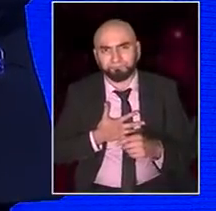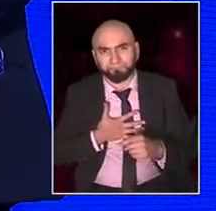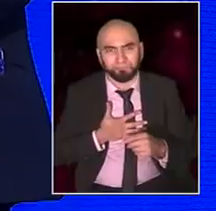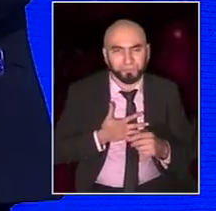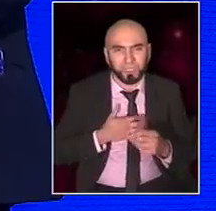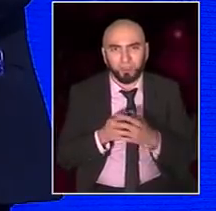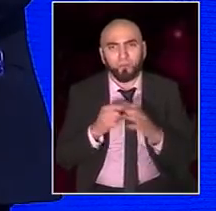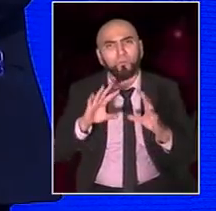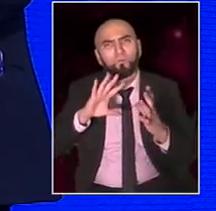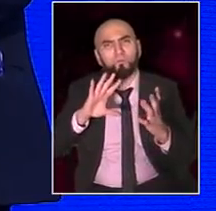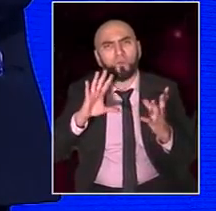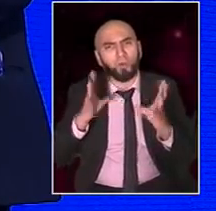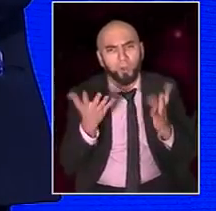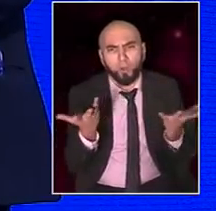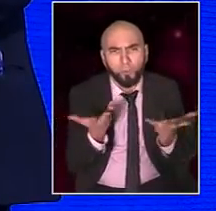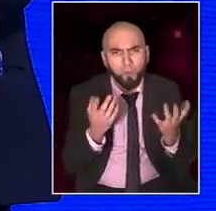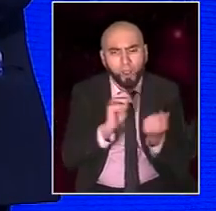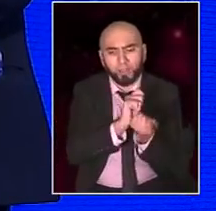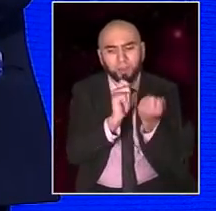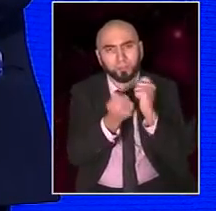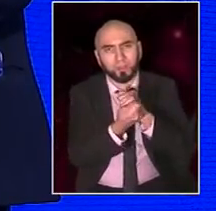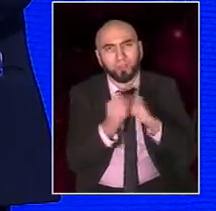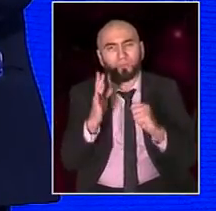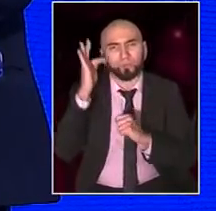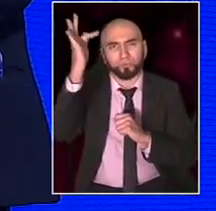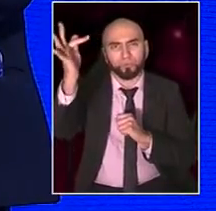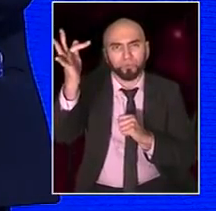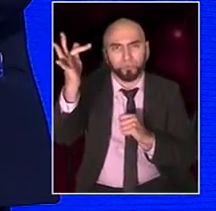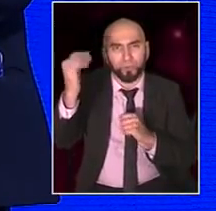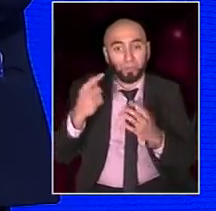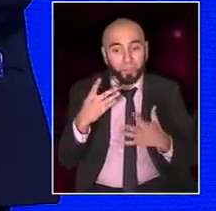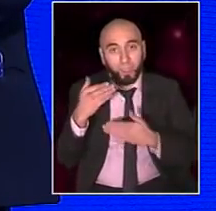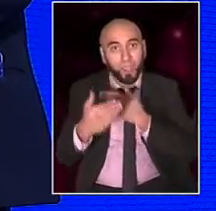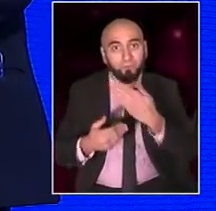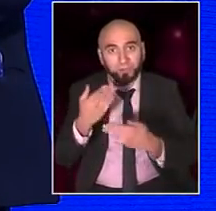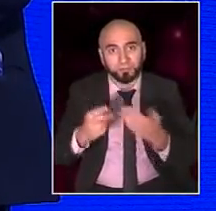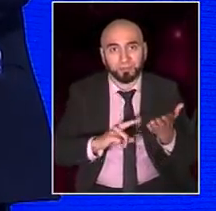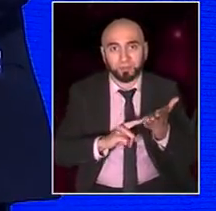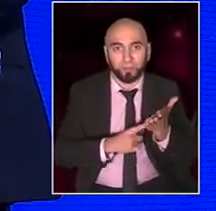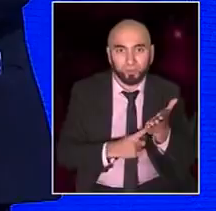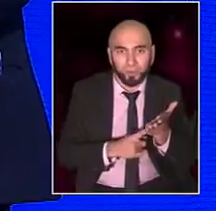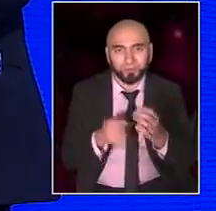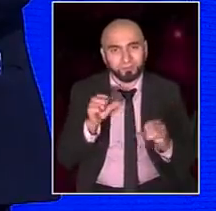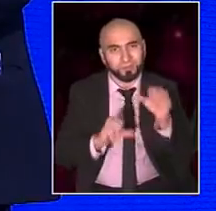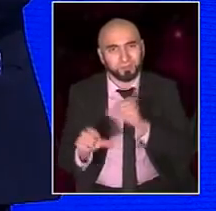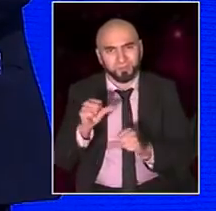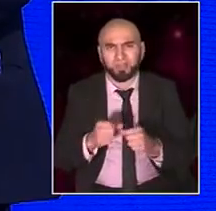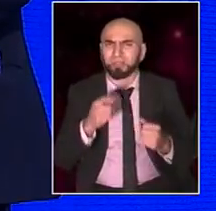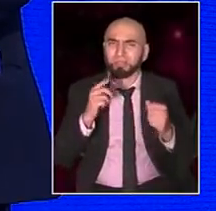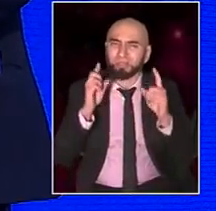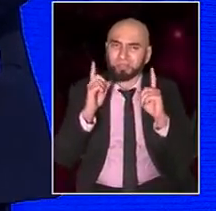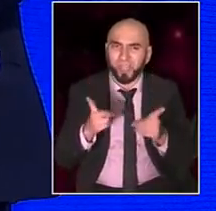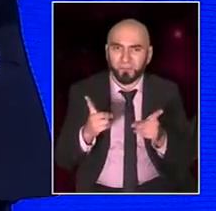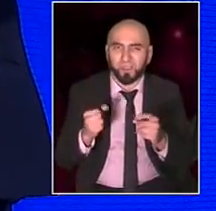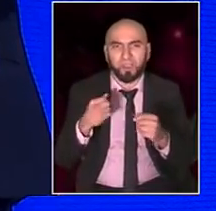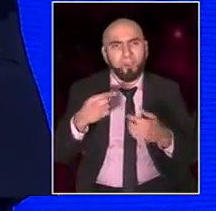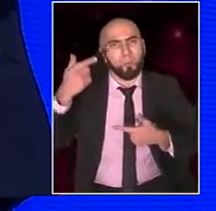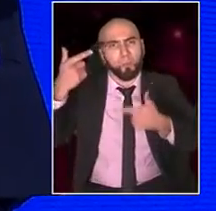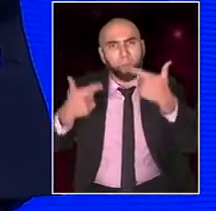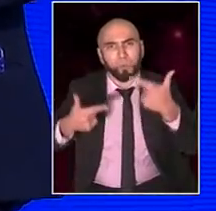que adoptarán nuestras sociedades en el futuro, a la luz de los avances de la ciencia y la tecnología, debe ser un tema de la